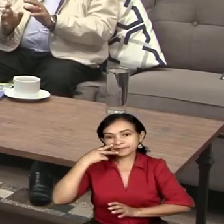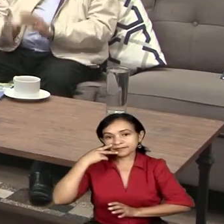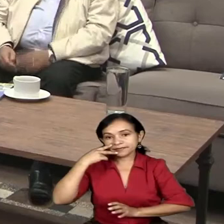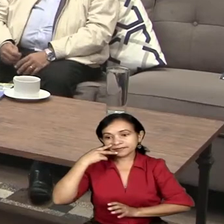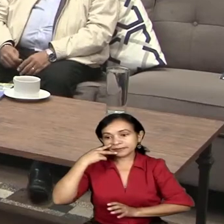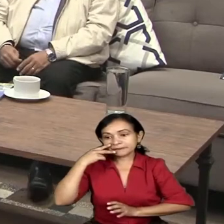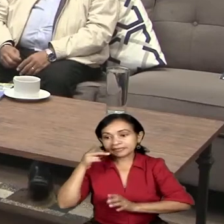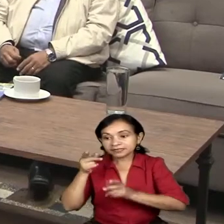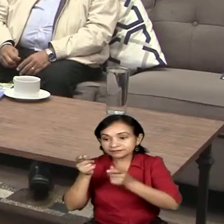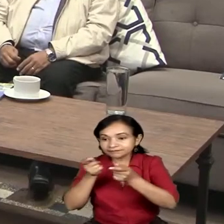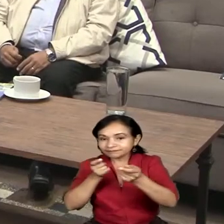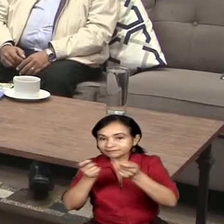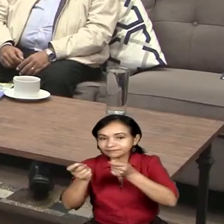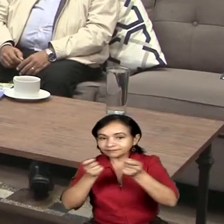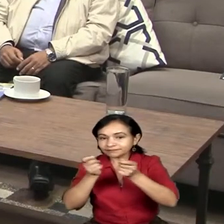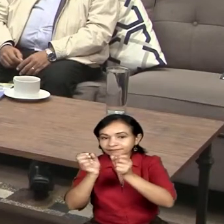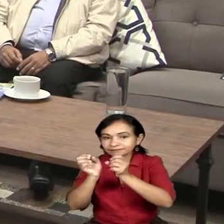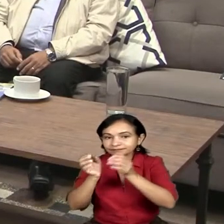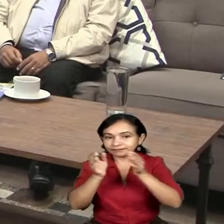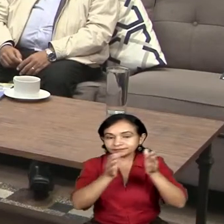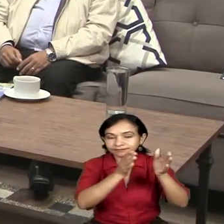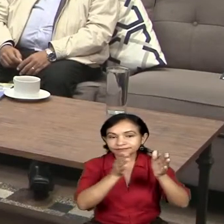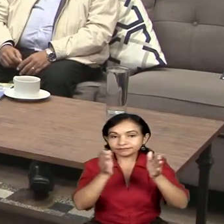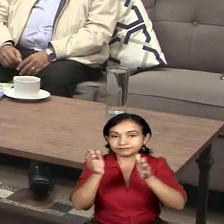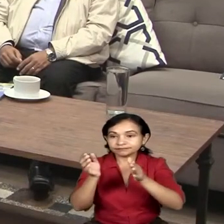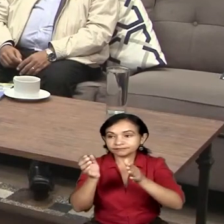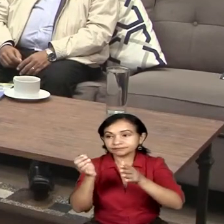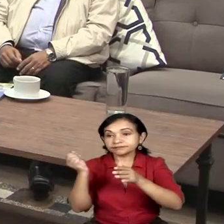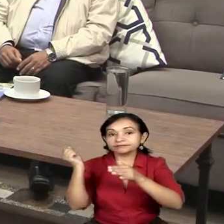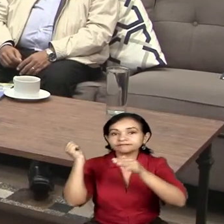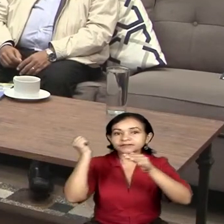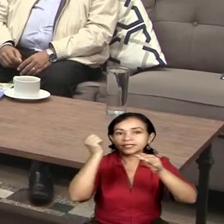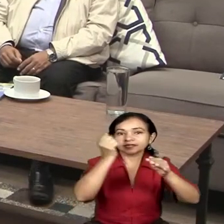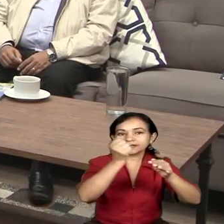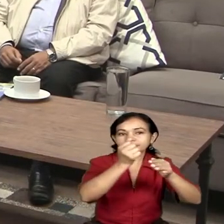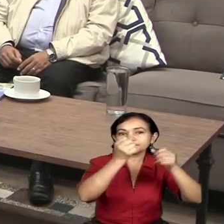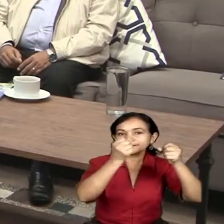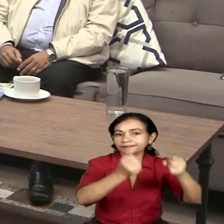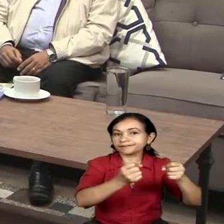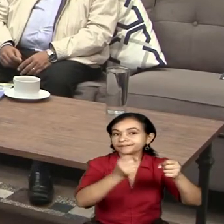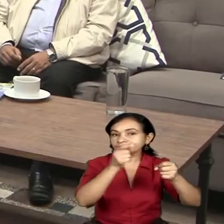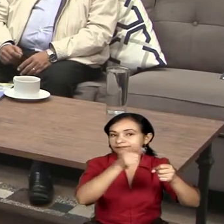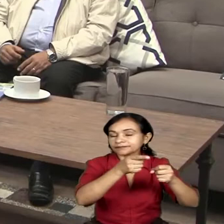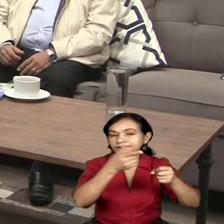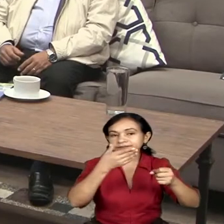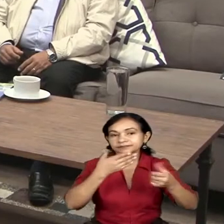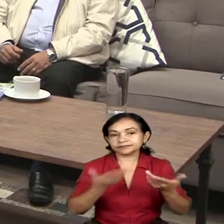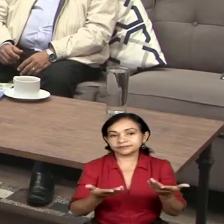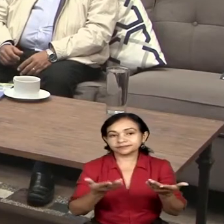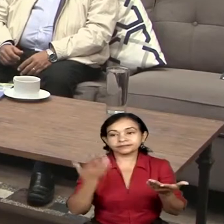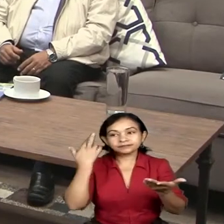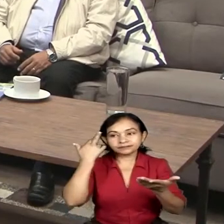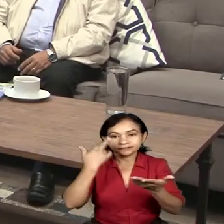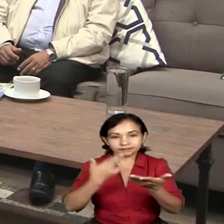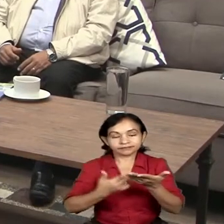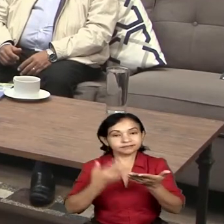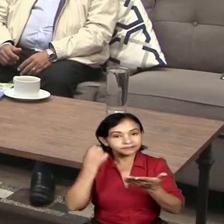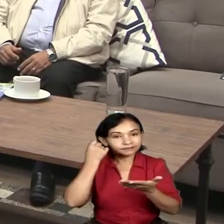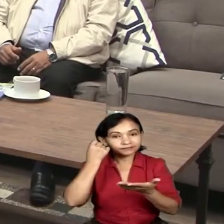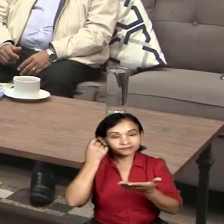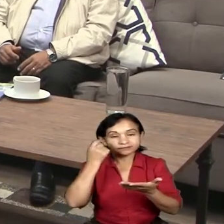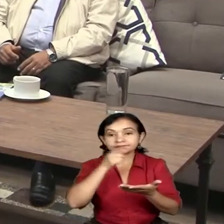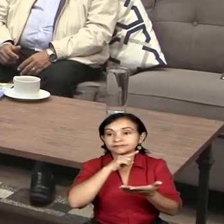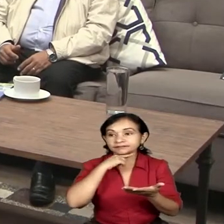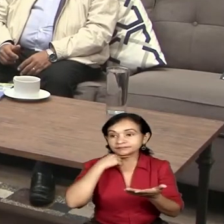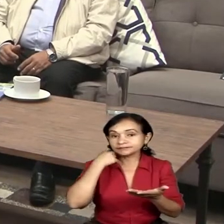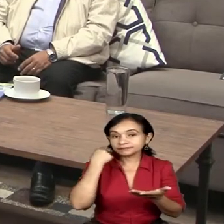en el ajusticiamiento del tirano. Precisamente de eso y entendiendo esa realidad y ese